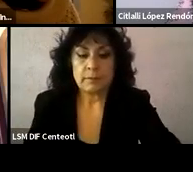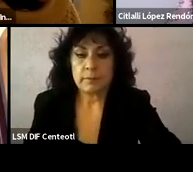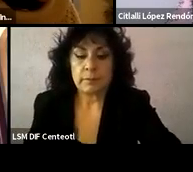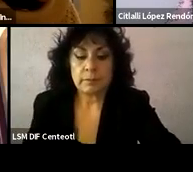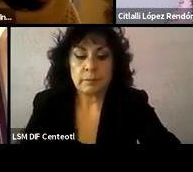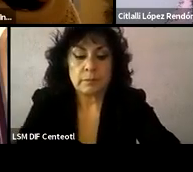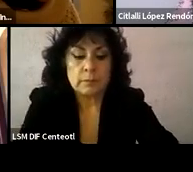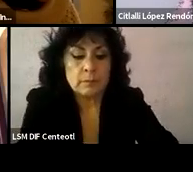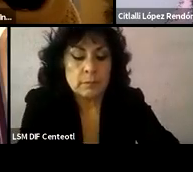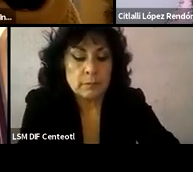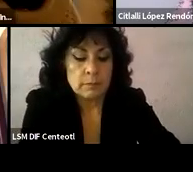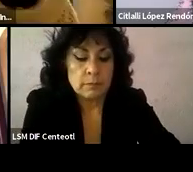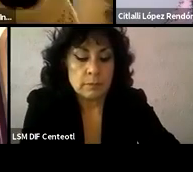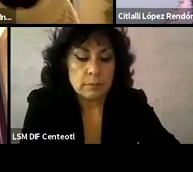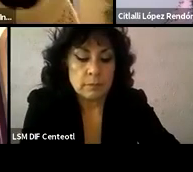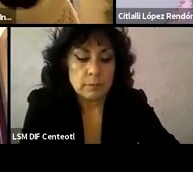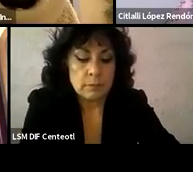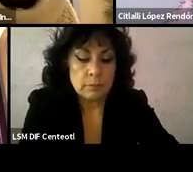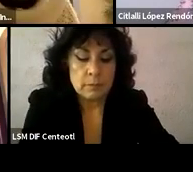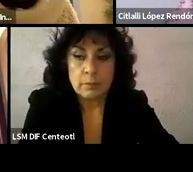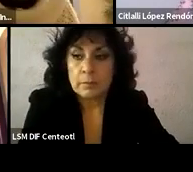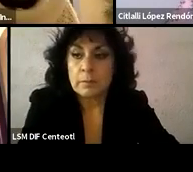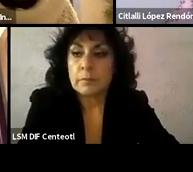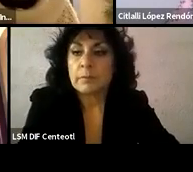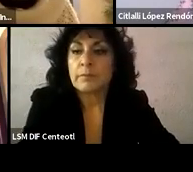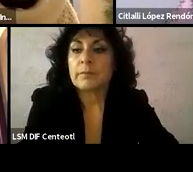Citlali, te vi con la intención de compartir.